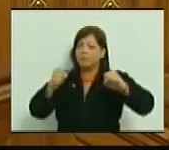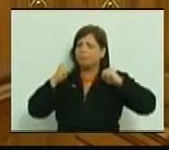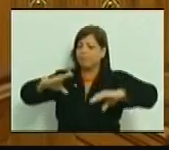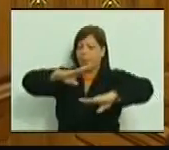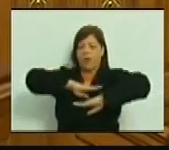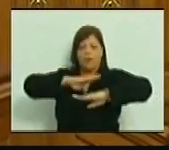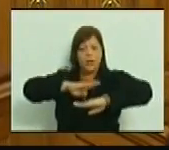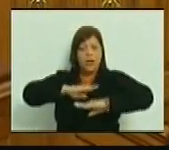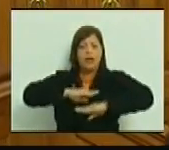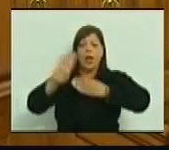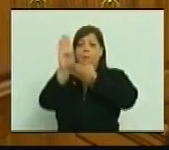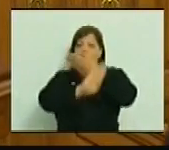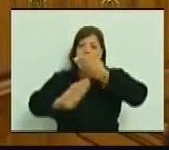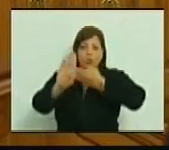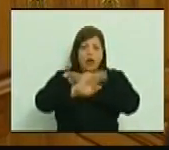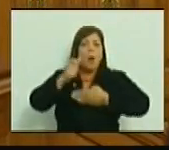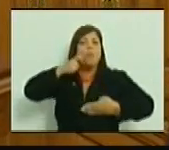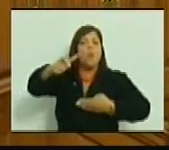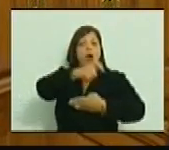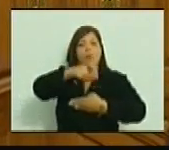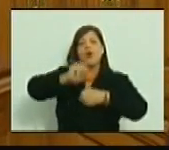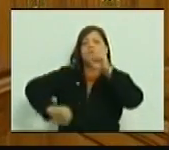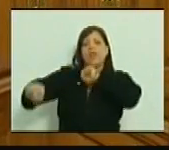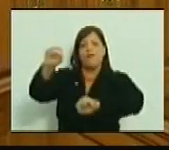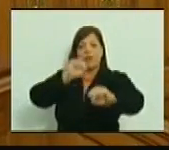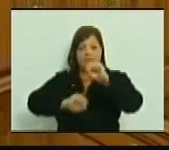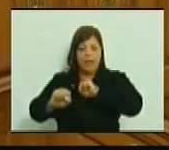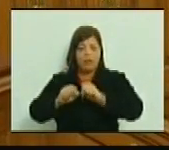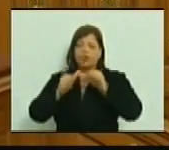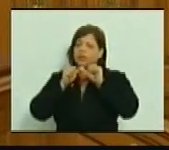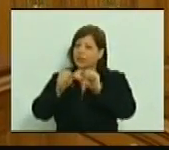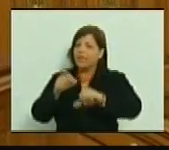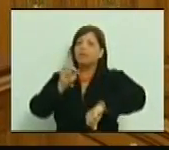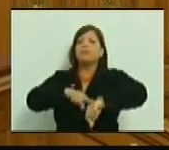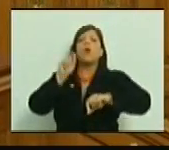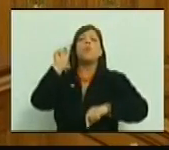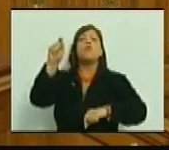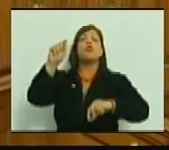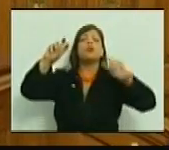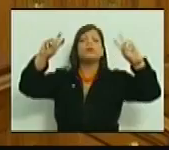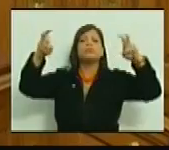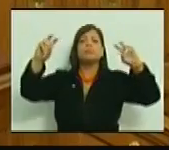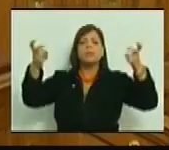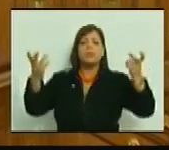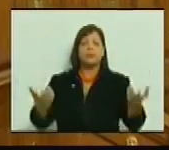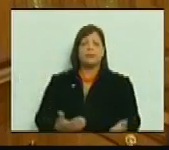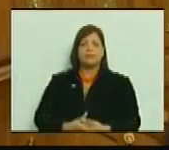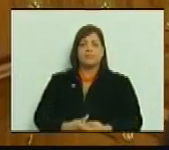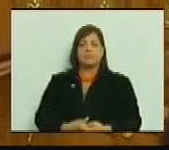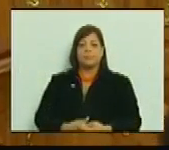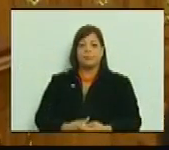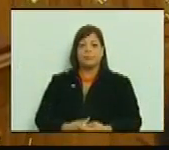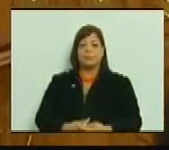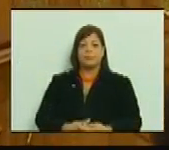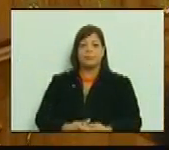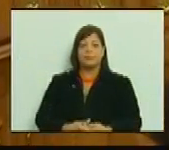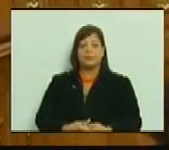favorecerlo, para protegerlo y para defenderlo. Siguiente punto del orden del día, ciudadano secretario.